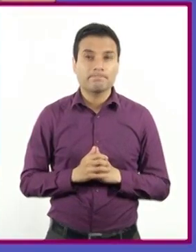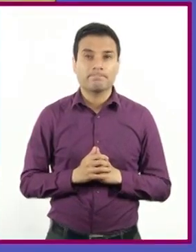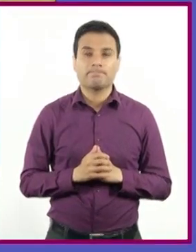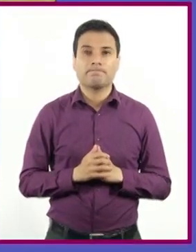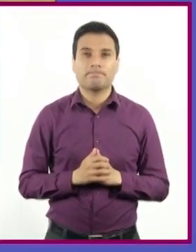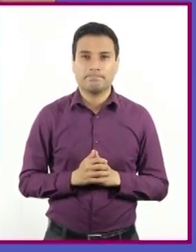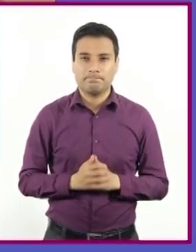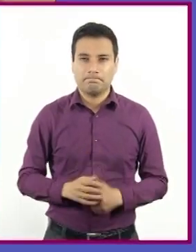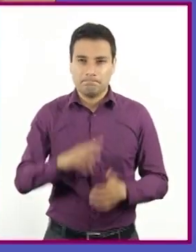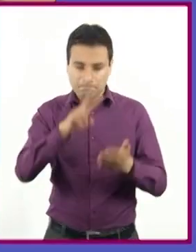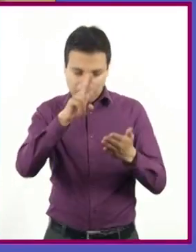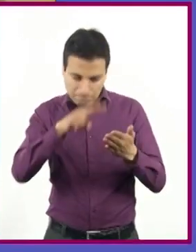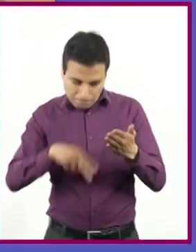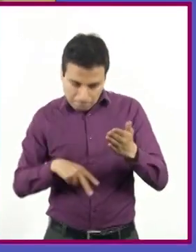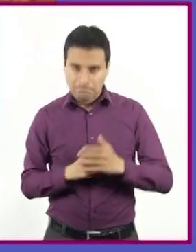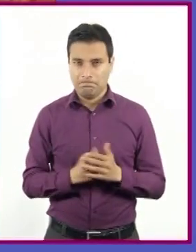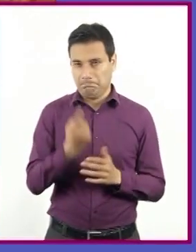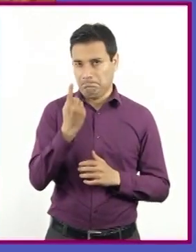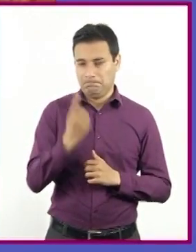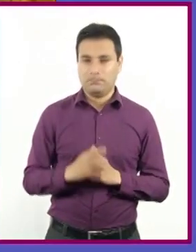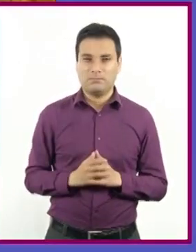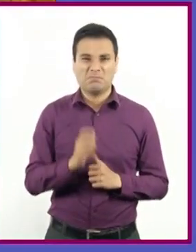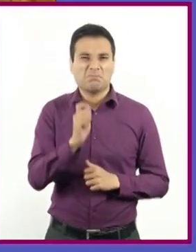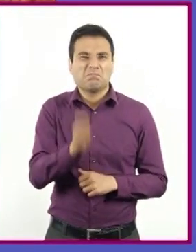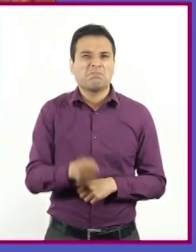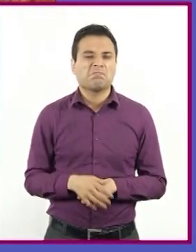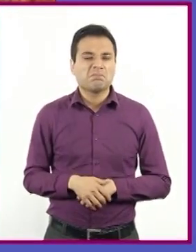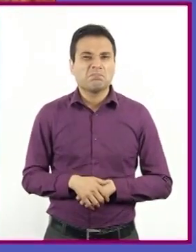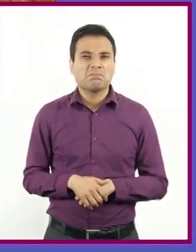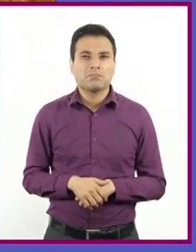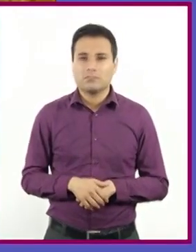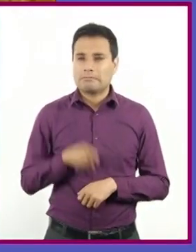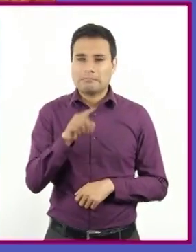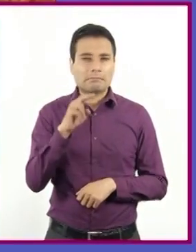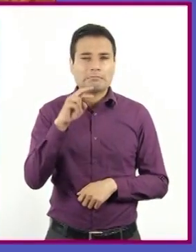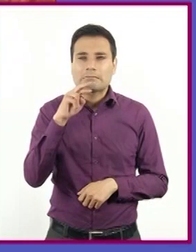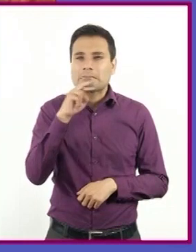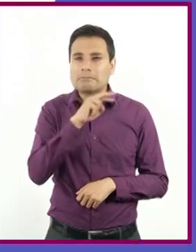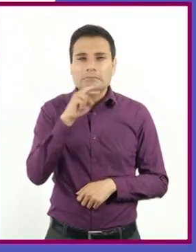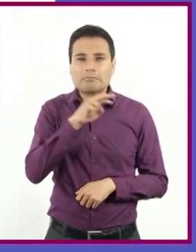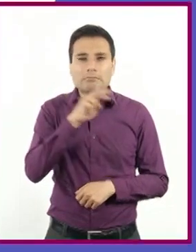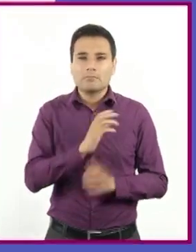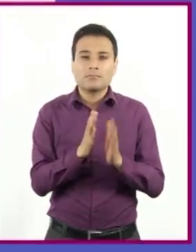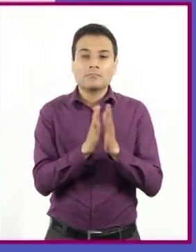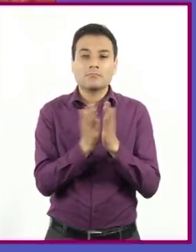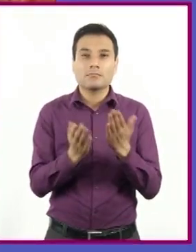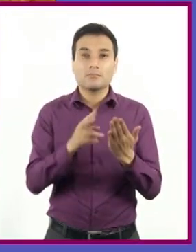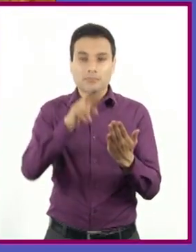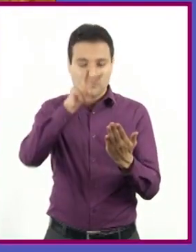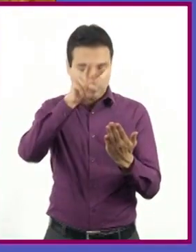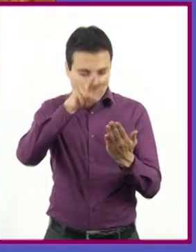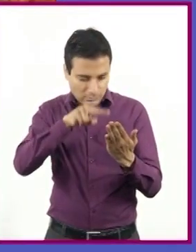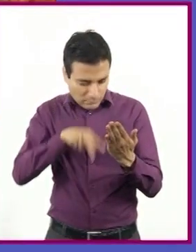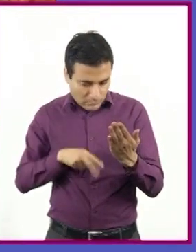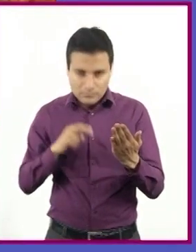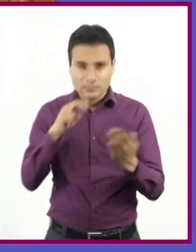la barrida del texto, que consiste en revisar muy rápidamente toda la